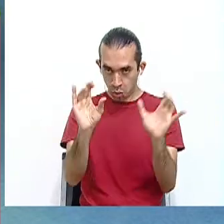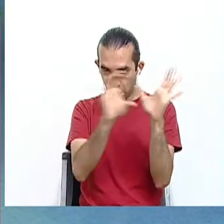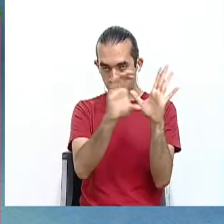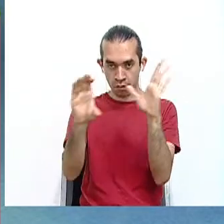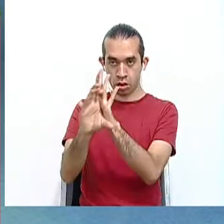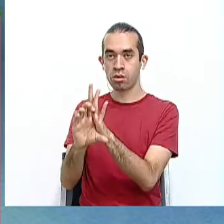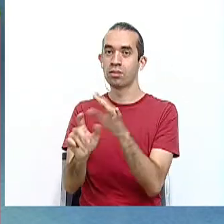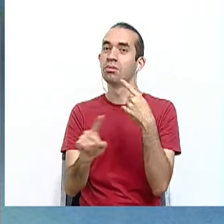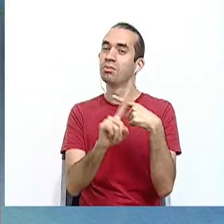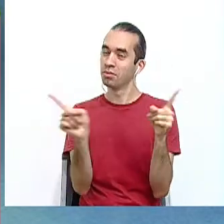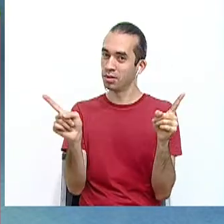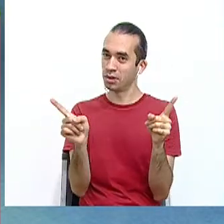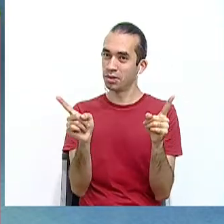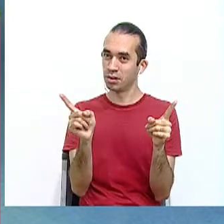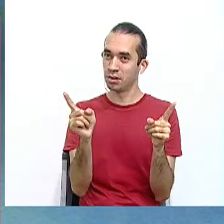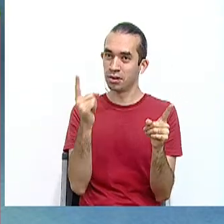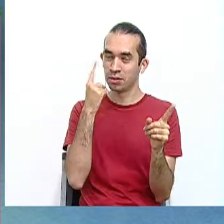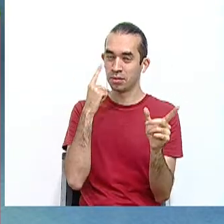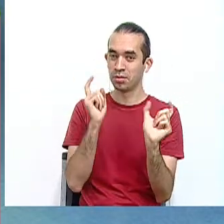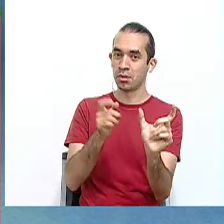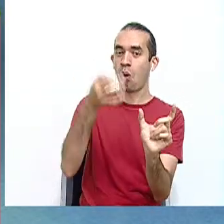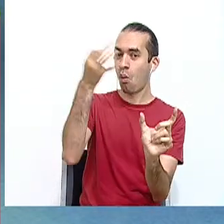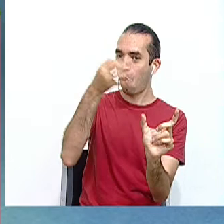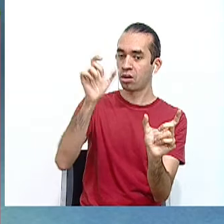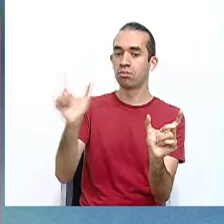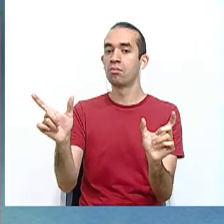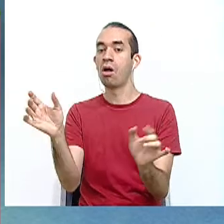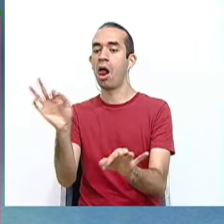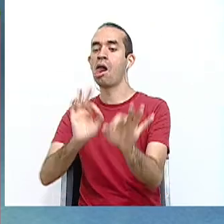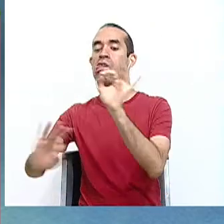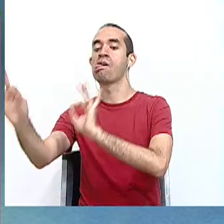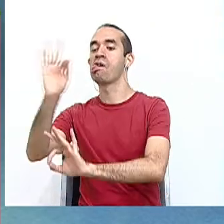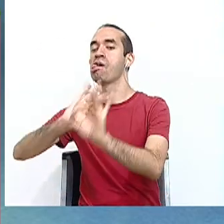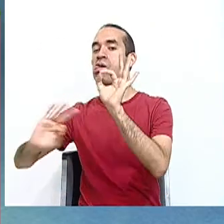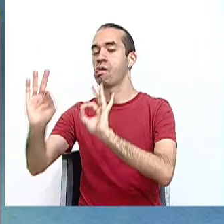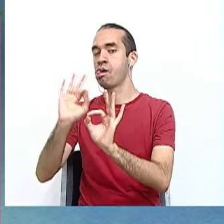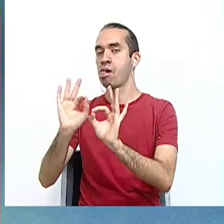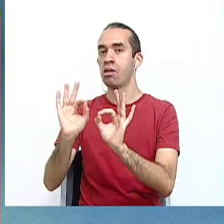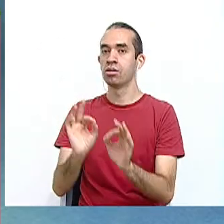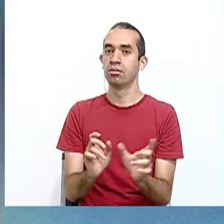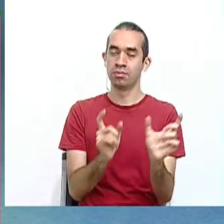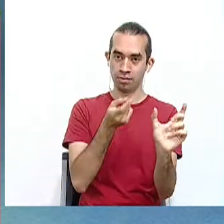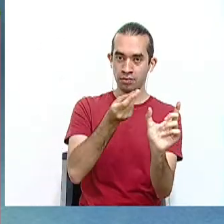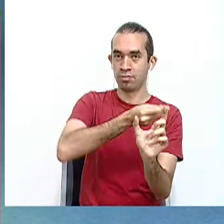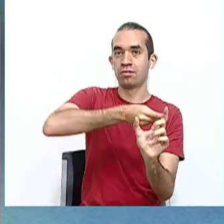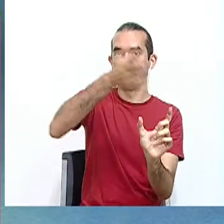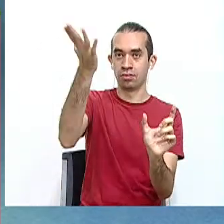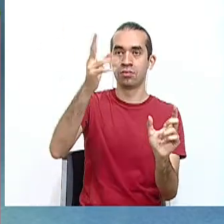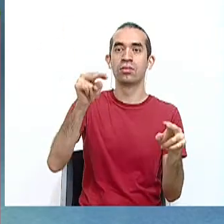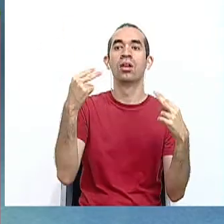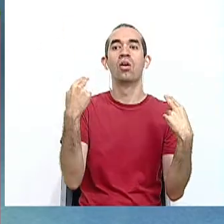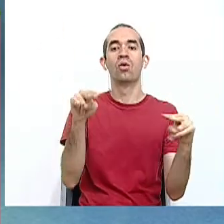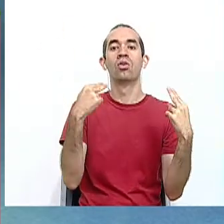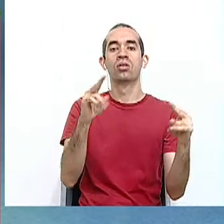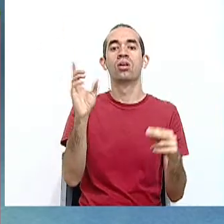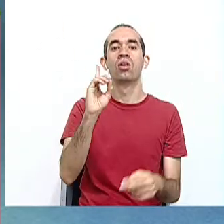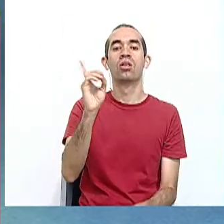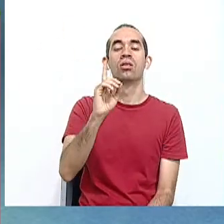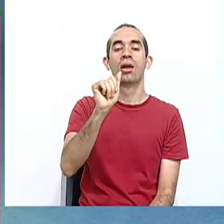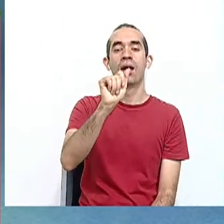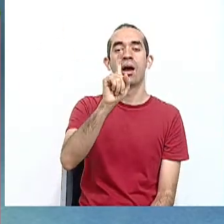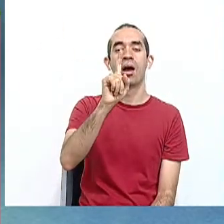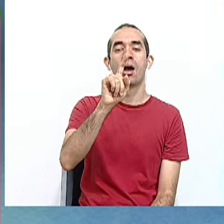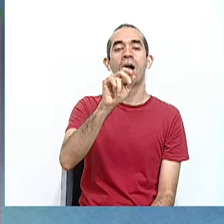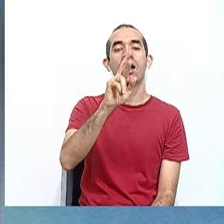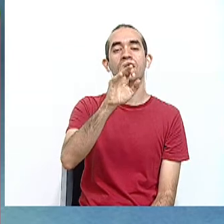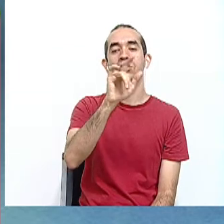Lo que pasa es que en el siguiente tenemos un montaje. La primera fue divulgada como una noticia en Arizona, en la